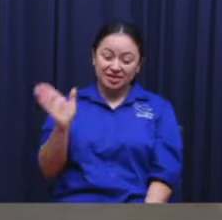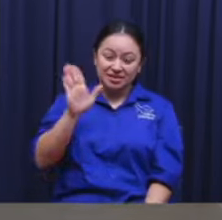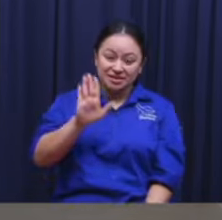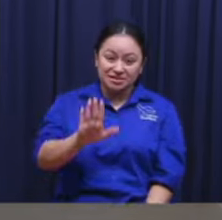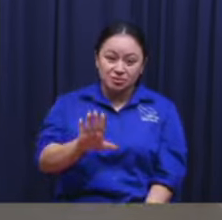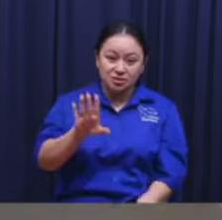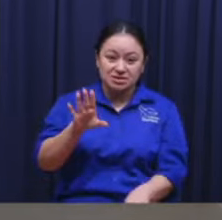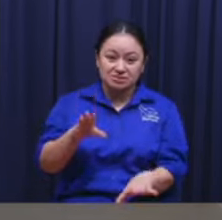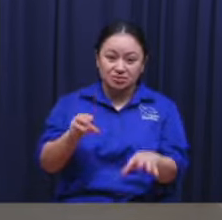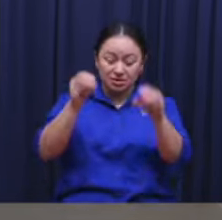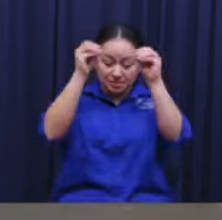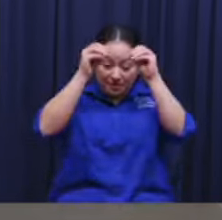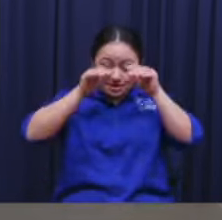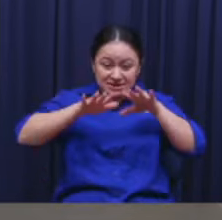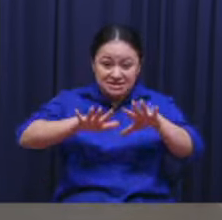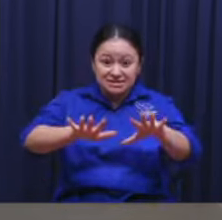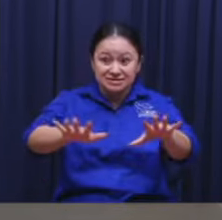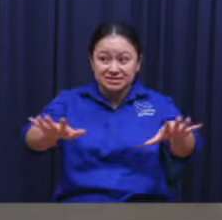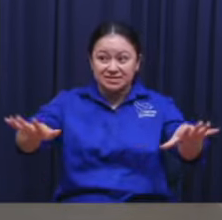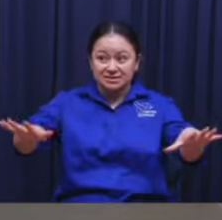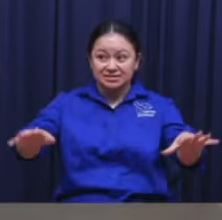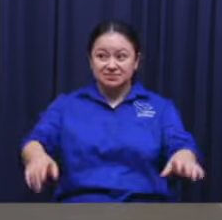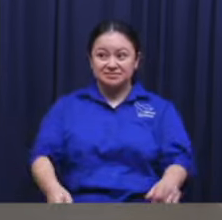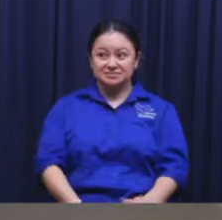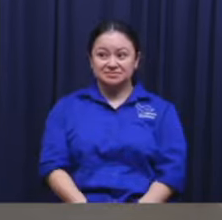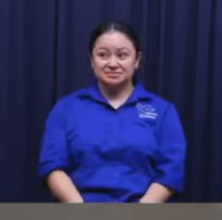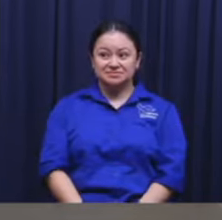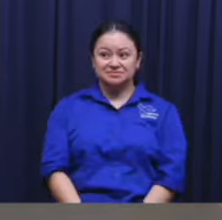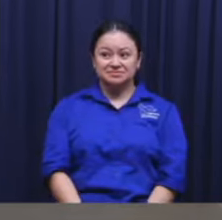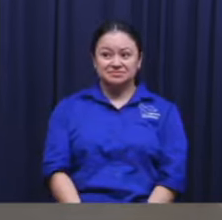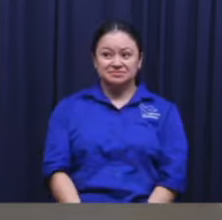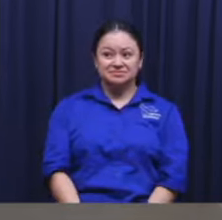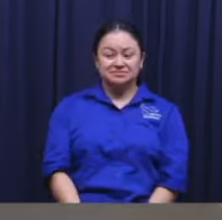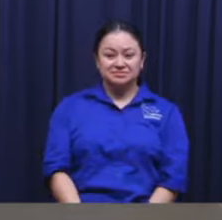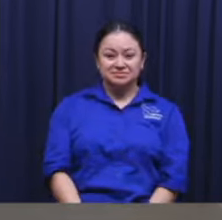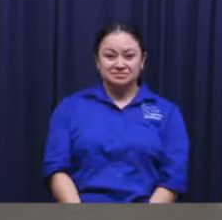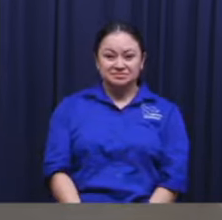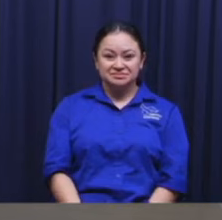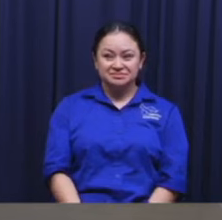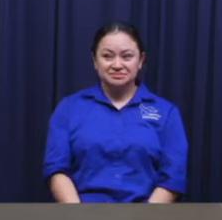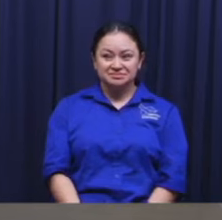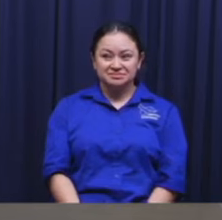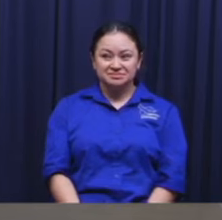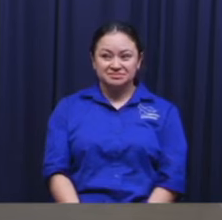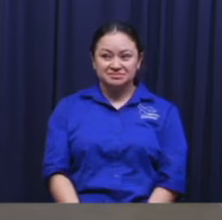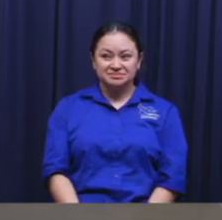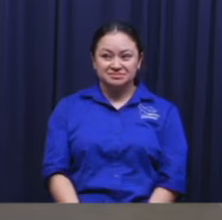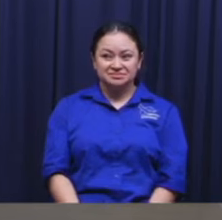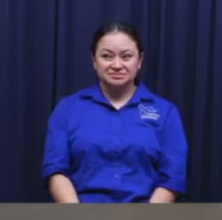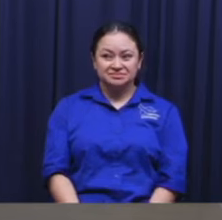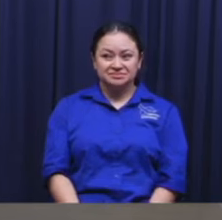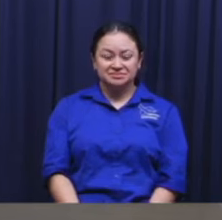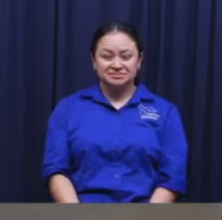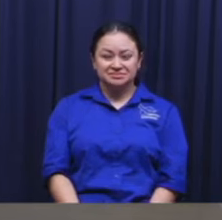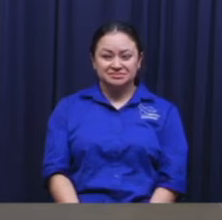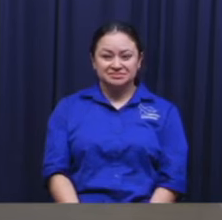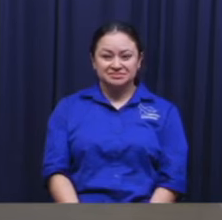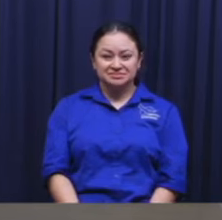Creo que eso fue uno de los errores de la semana pasada, que le pusimos una hora a cada uno de ellos. Les habíamos puesto media hora y media de